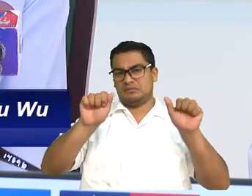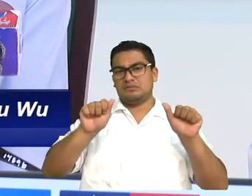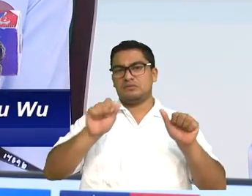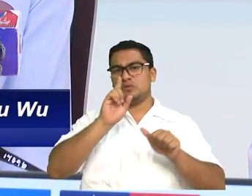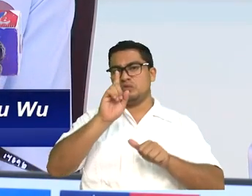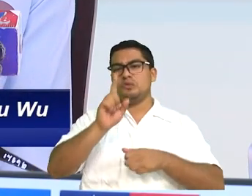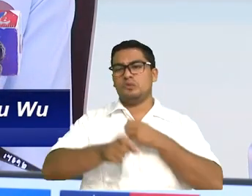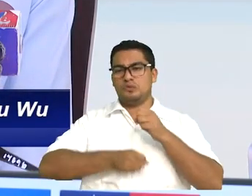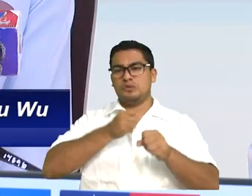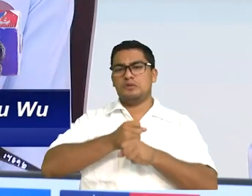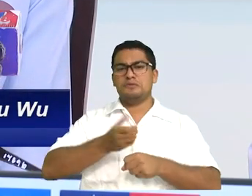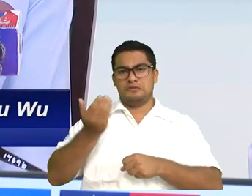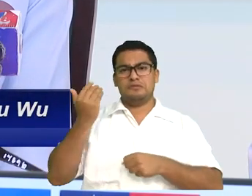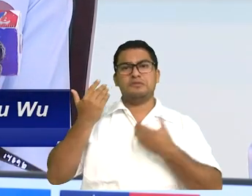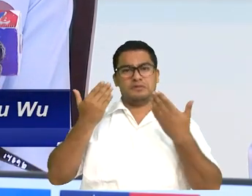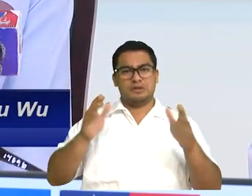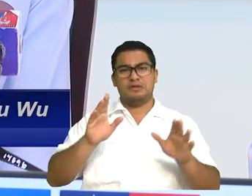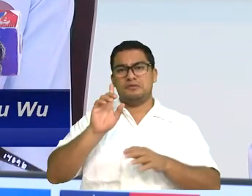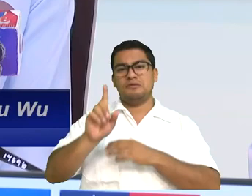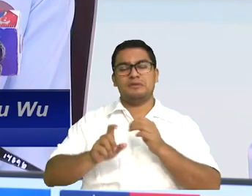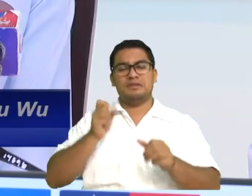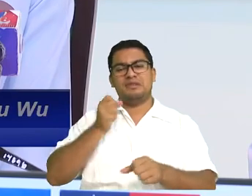año de